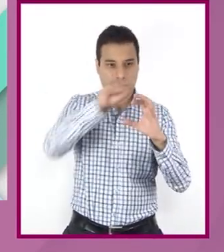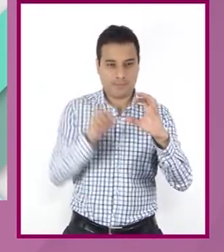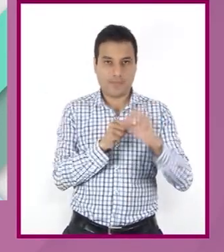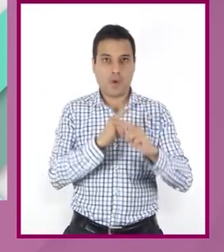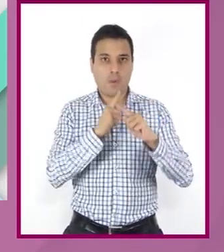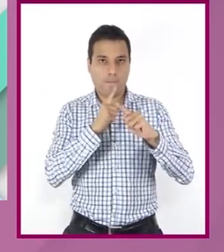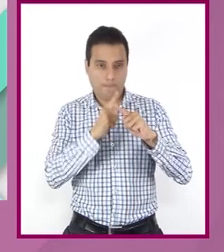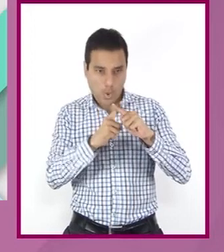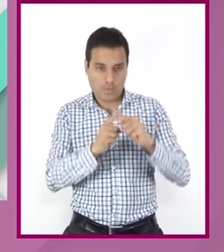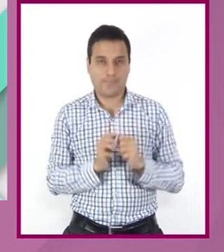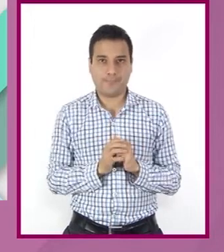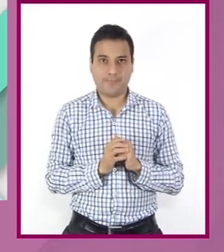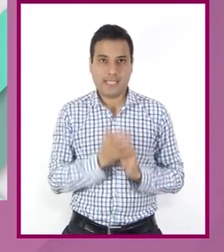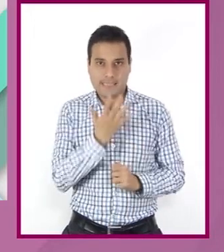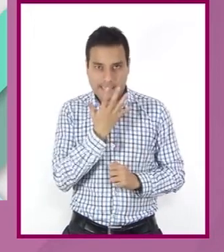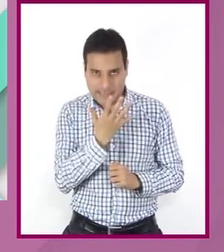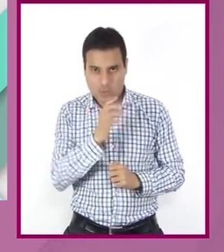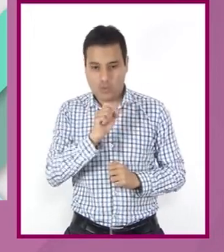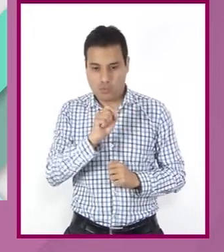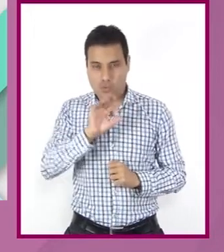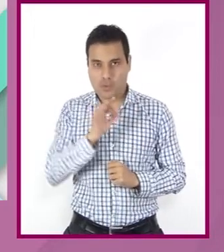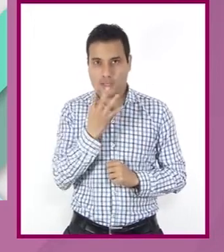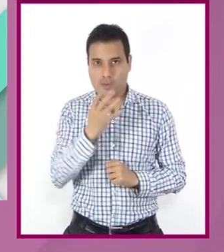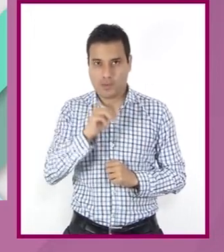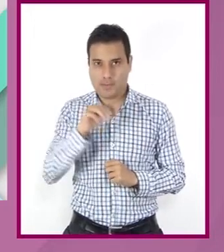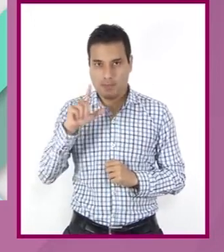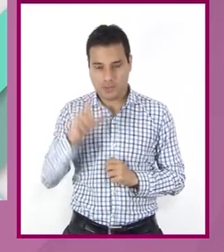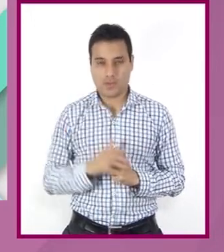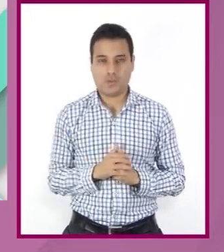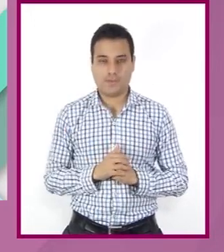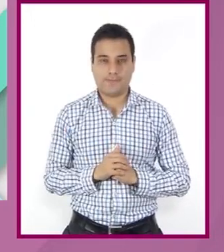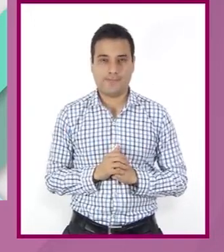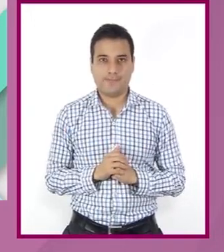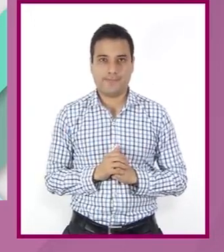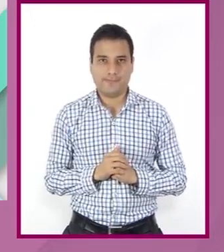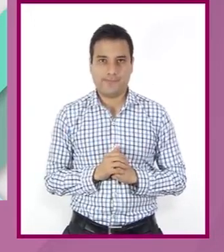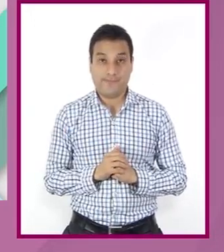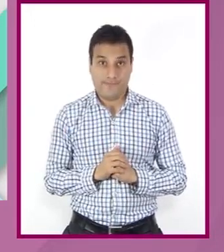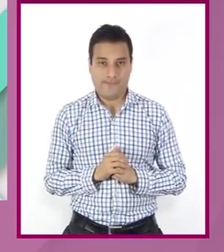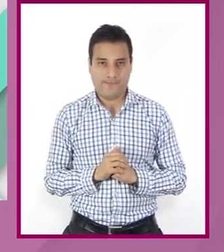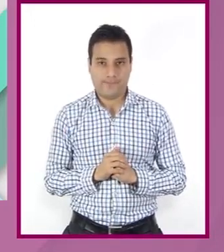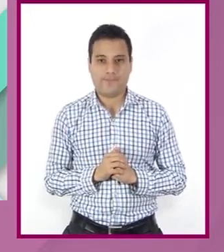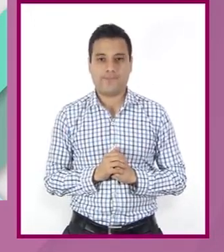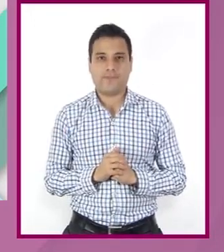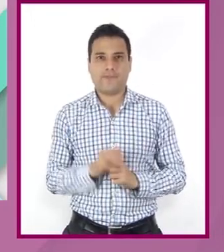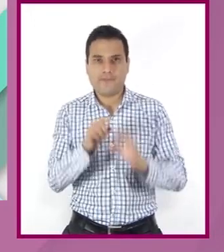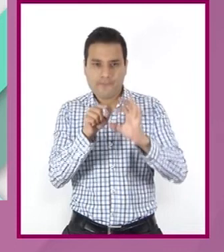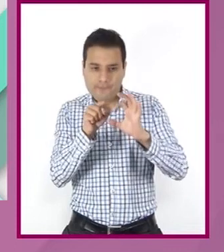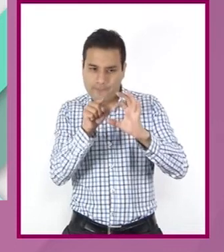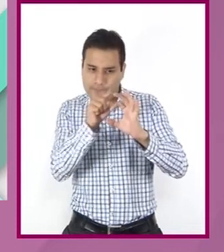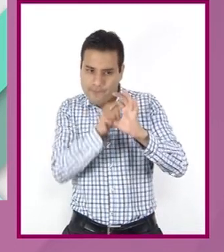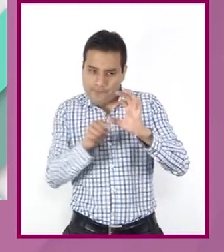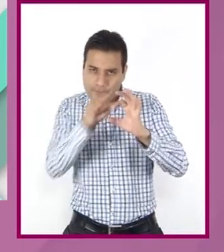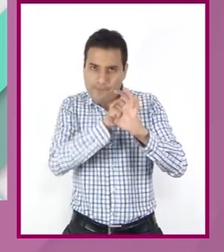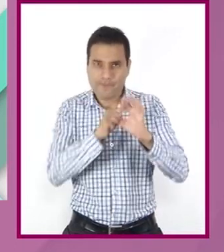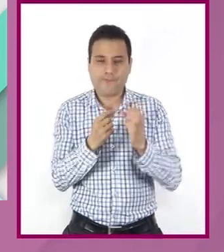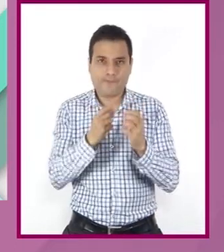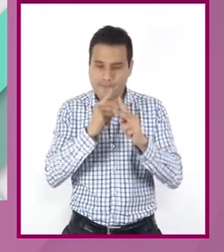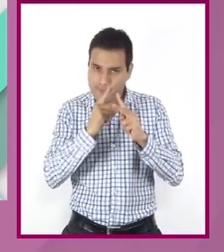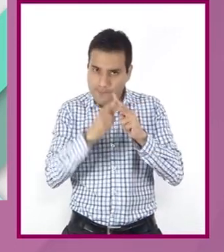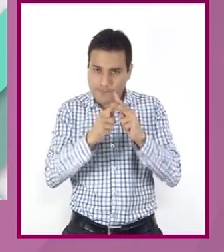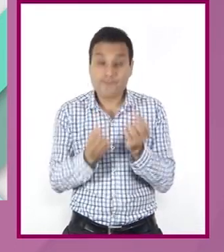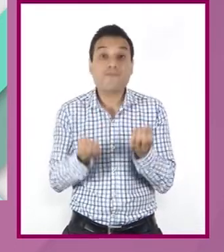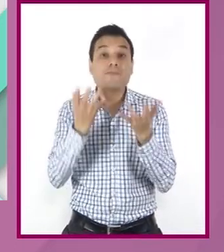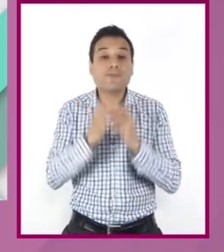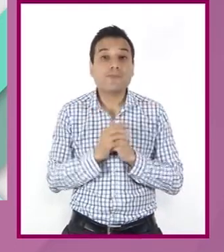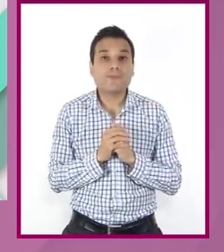medida de uno de ellos, que es 5.44 milímetros. Podemos decir que el contorno o perímetro de una celdilla del panal de